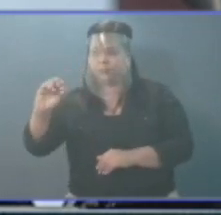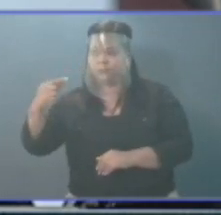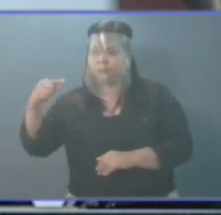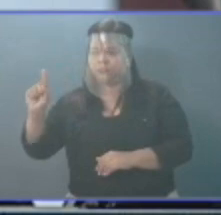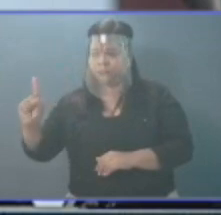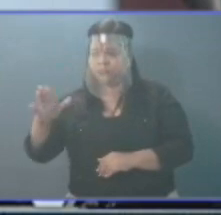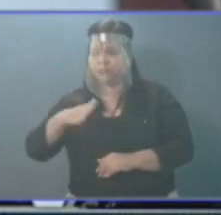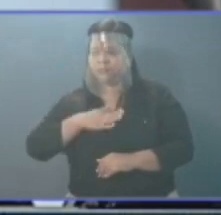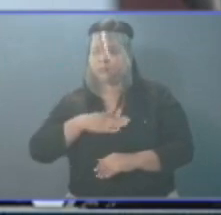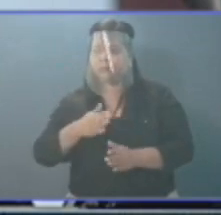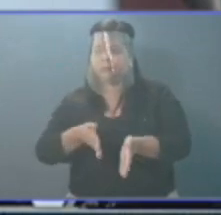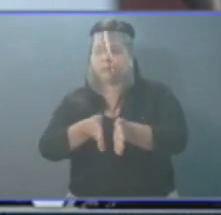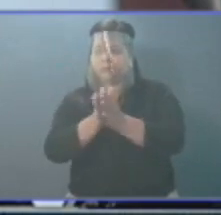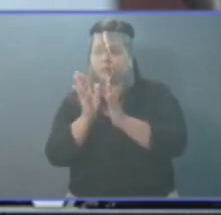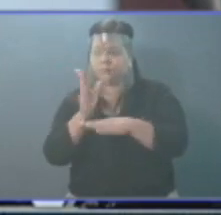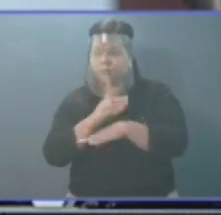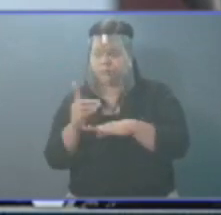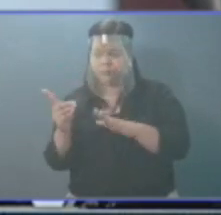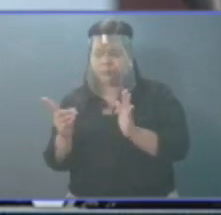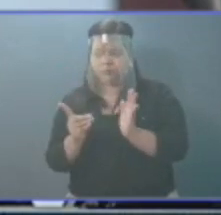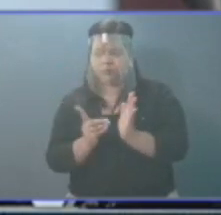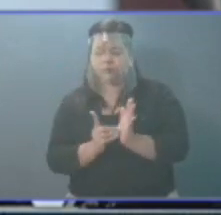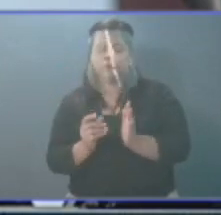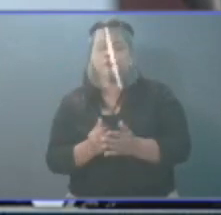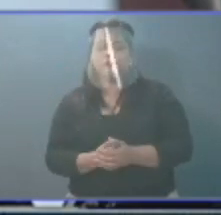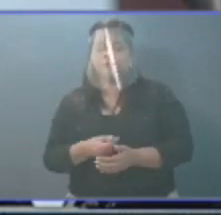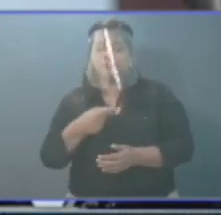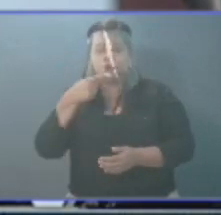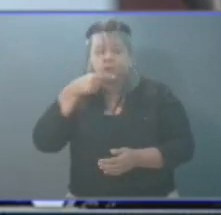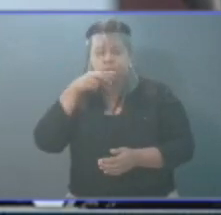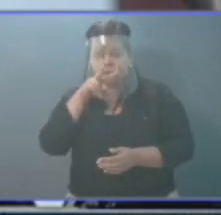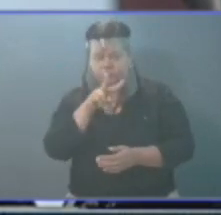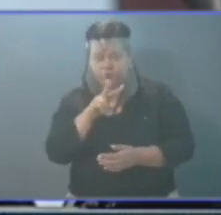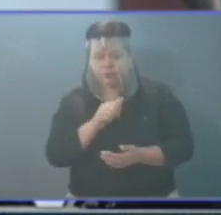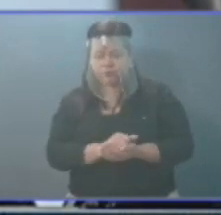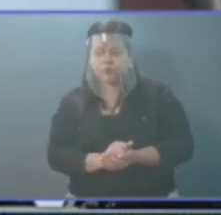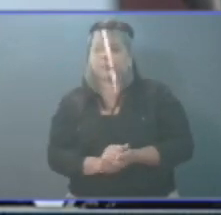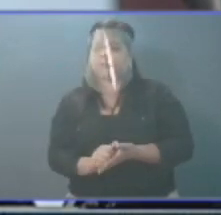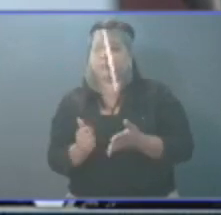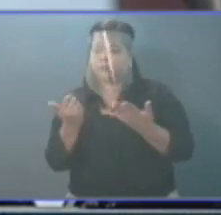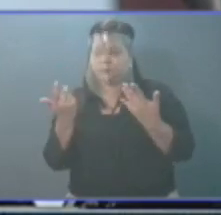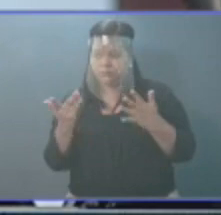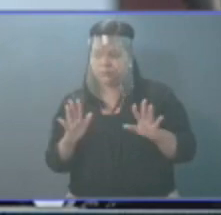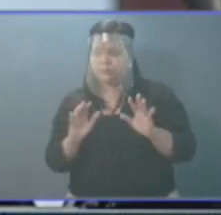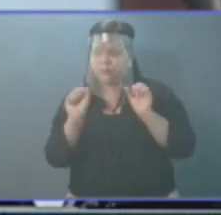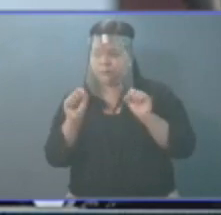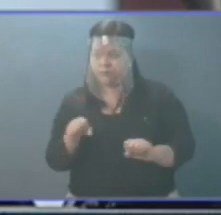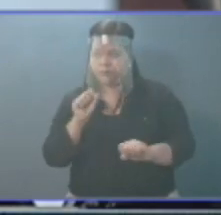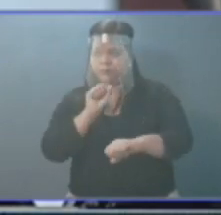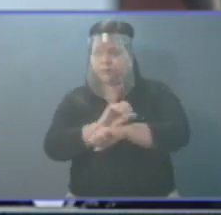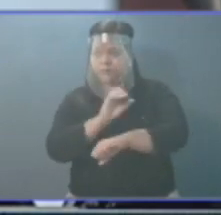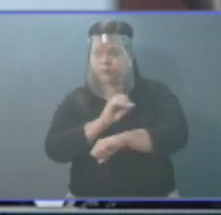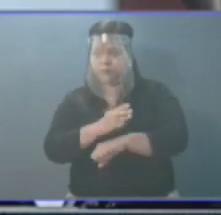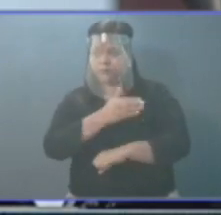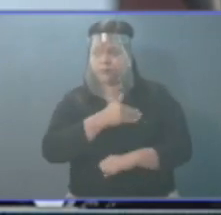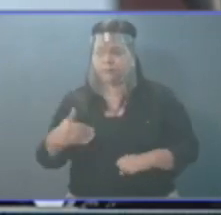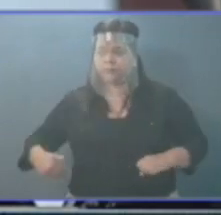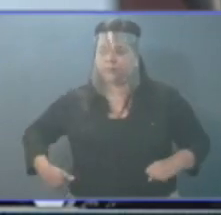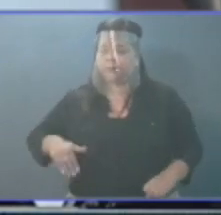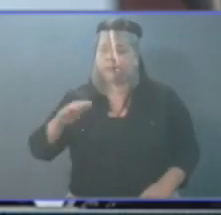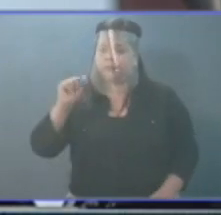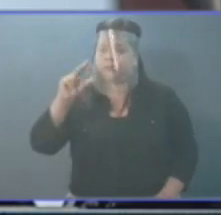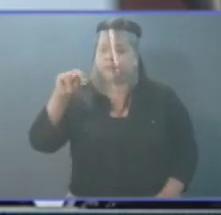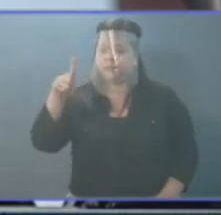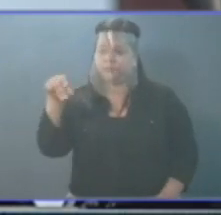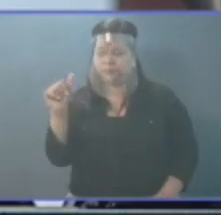1878-3-2020-1 que contiene solicitud de diputados del Grupo Parlamentario del FMLN. En el sentido, se recomienda al presidente de ANDA asegurar